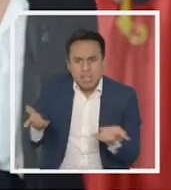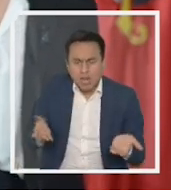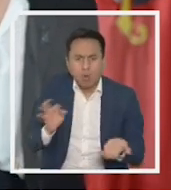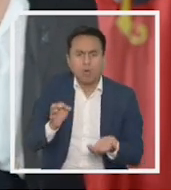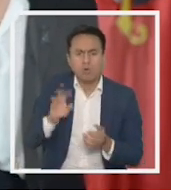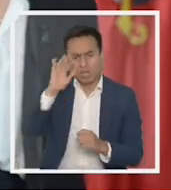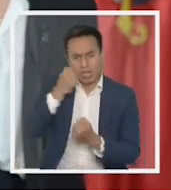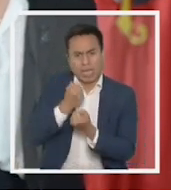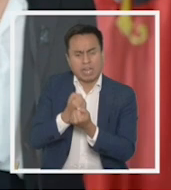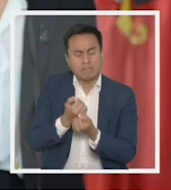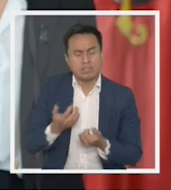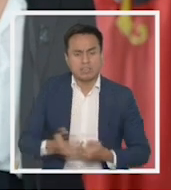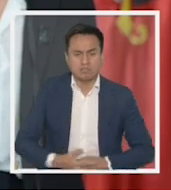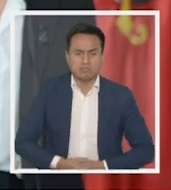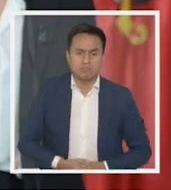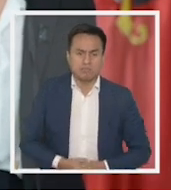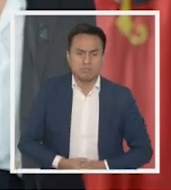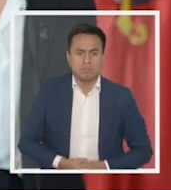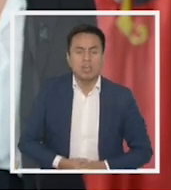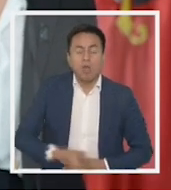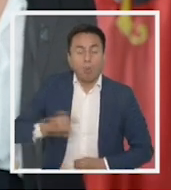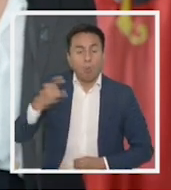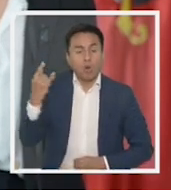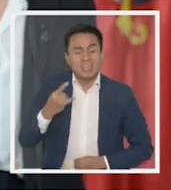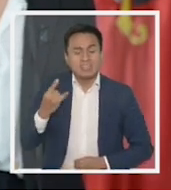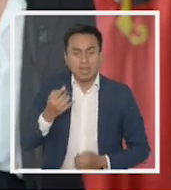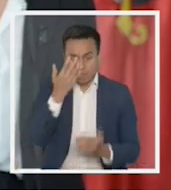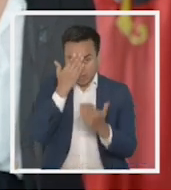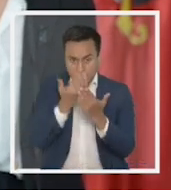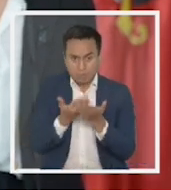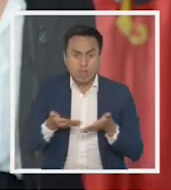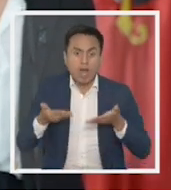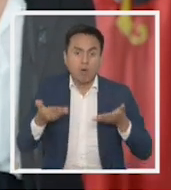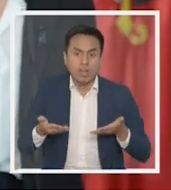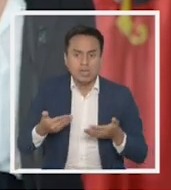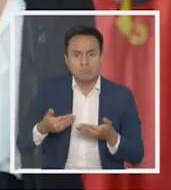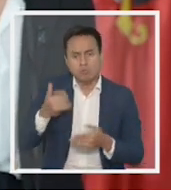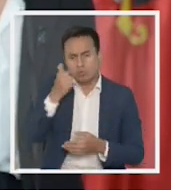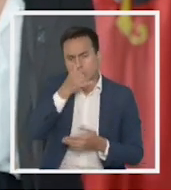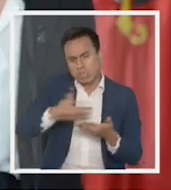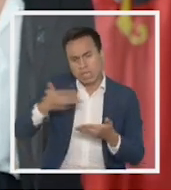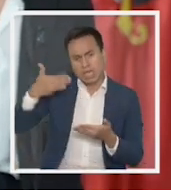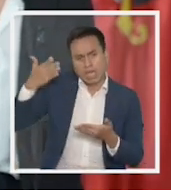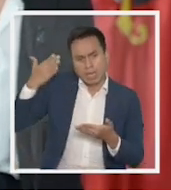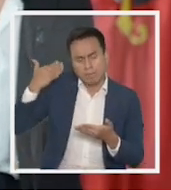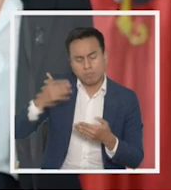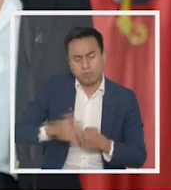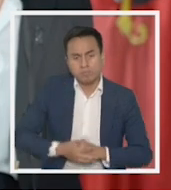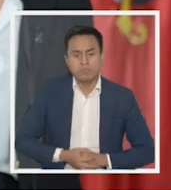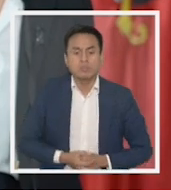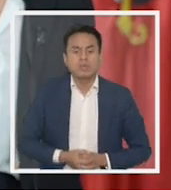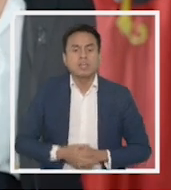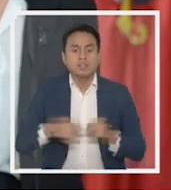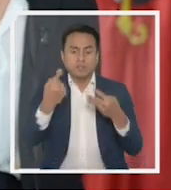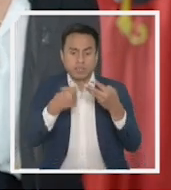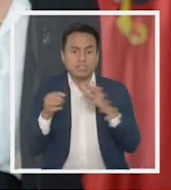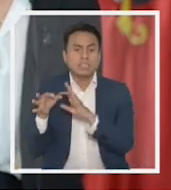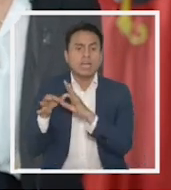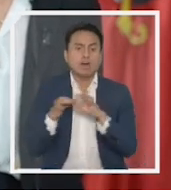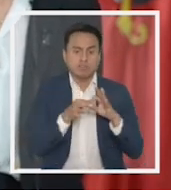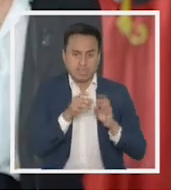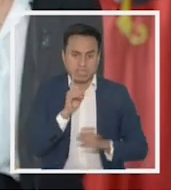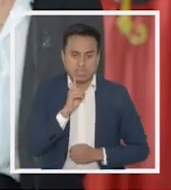enfrentamos viene de hace mucho tiempo y tiene múltiples causas. No va a ser fácil enfrentarla. Su